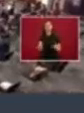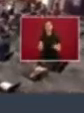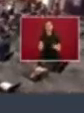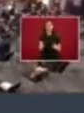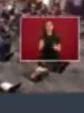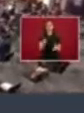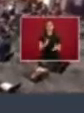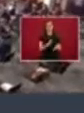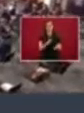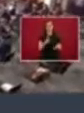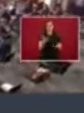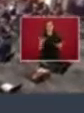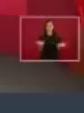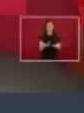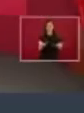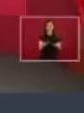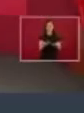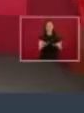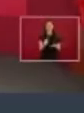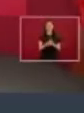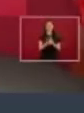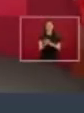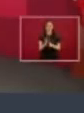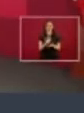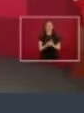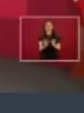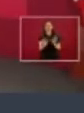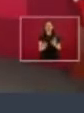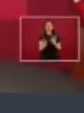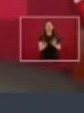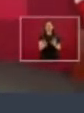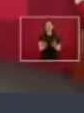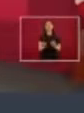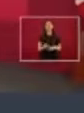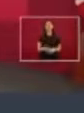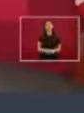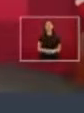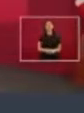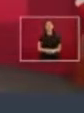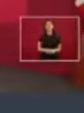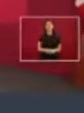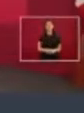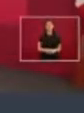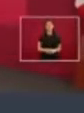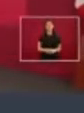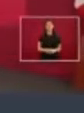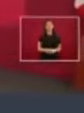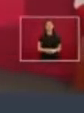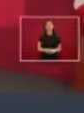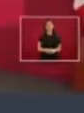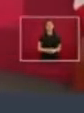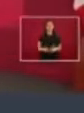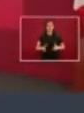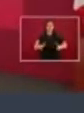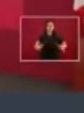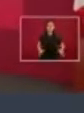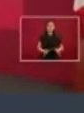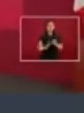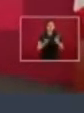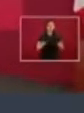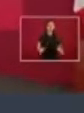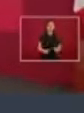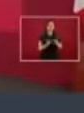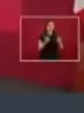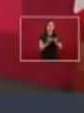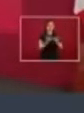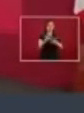razón técnica para que México no produjera, por ejemplo, tapabocas en vez de importarlo de China. Yo entiendo que los ventiladores requieren tecnología, pero es decir,